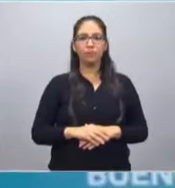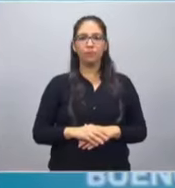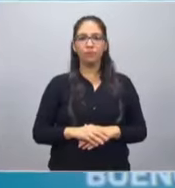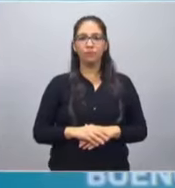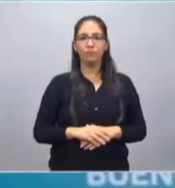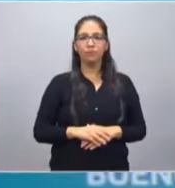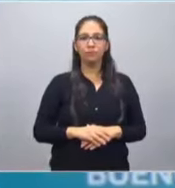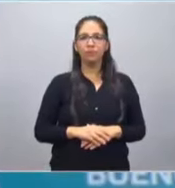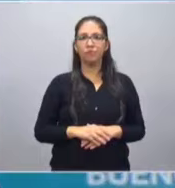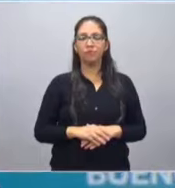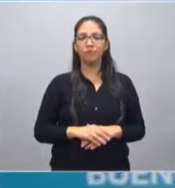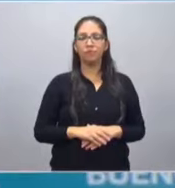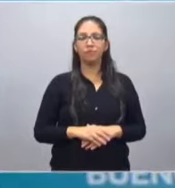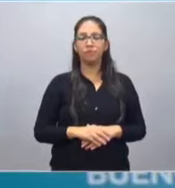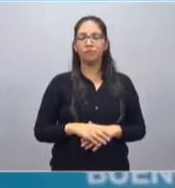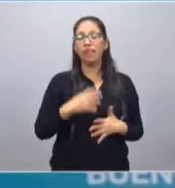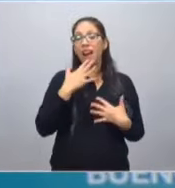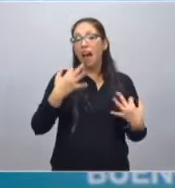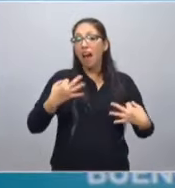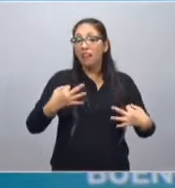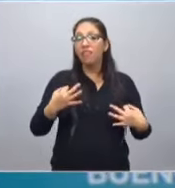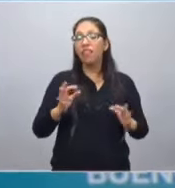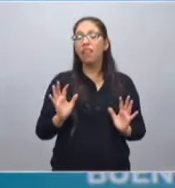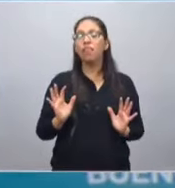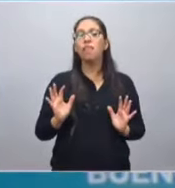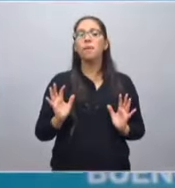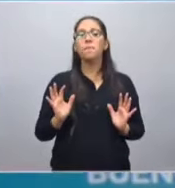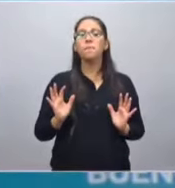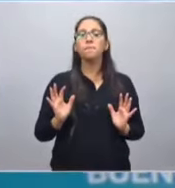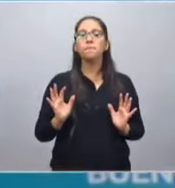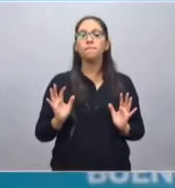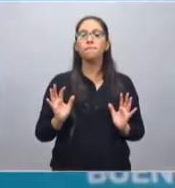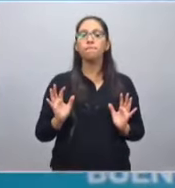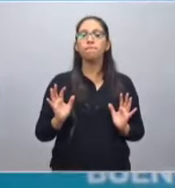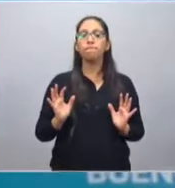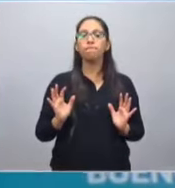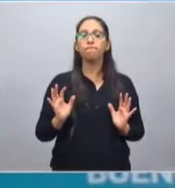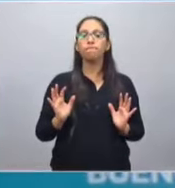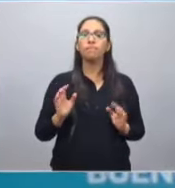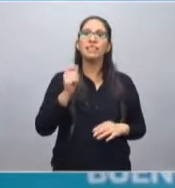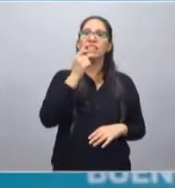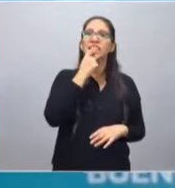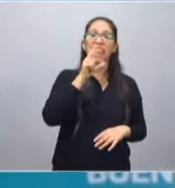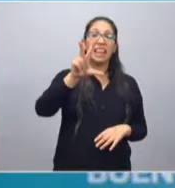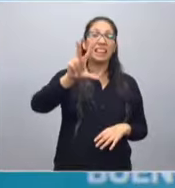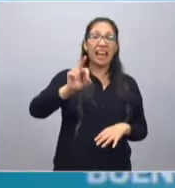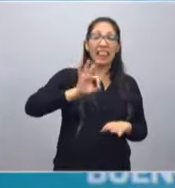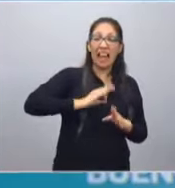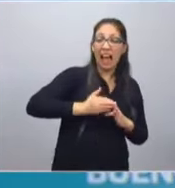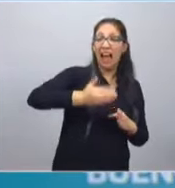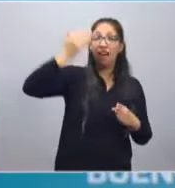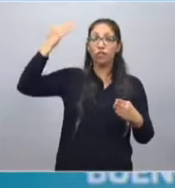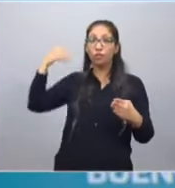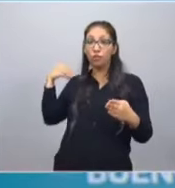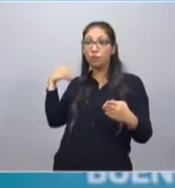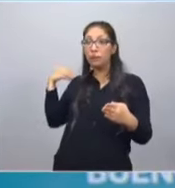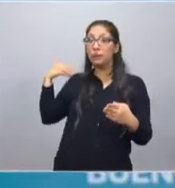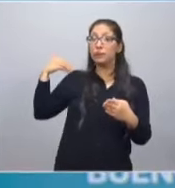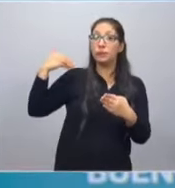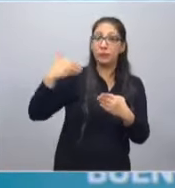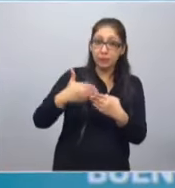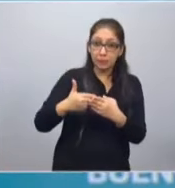maravilloso sido muy doloroso que luego más de tres décadas no se